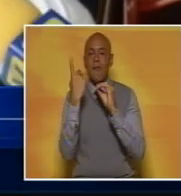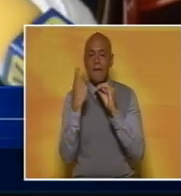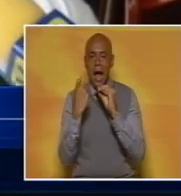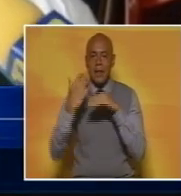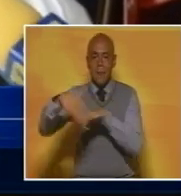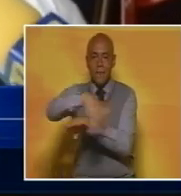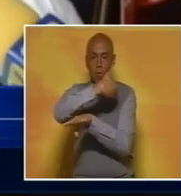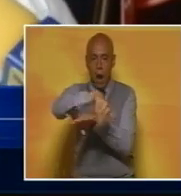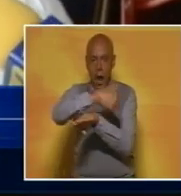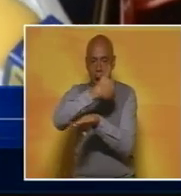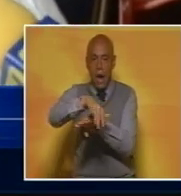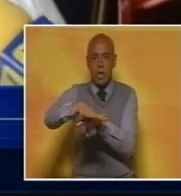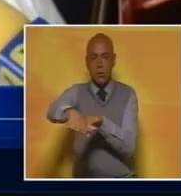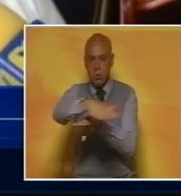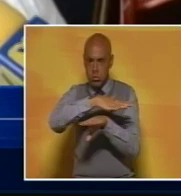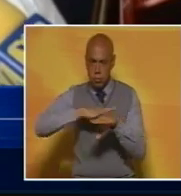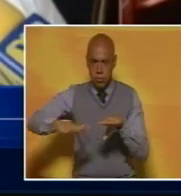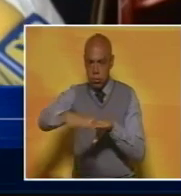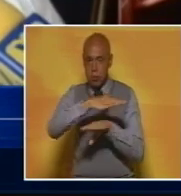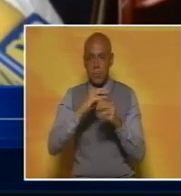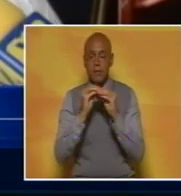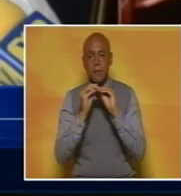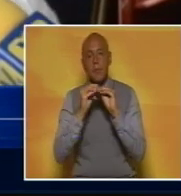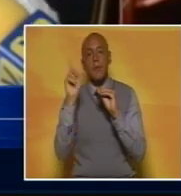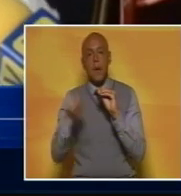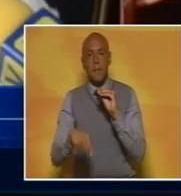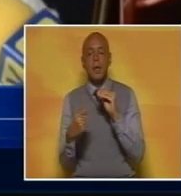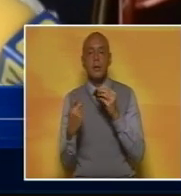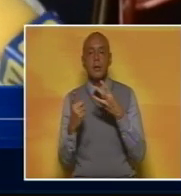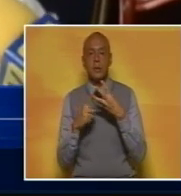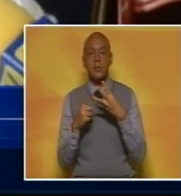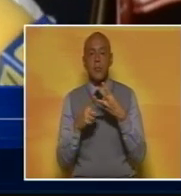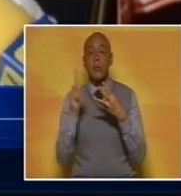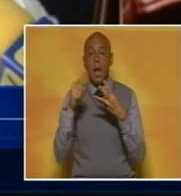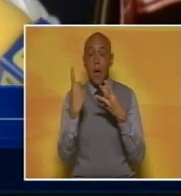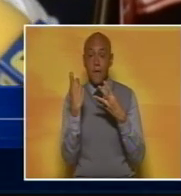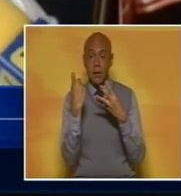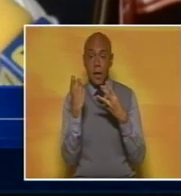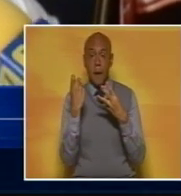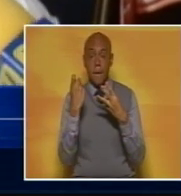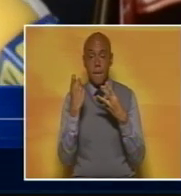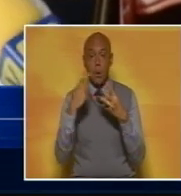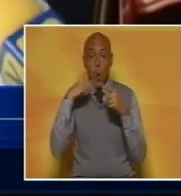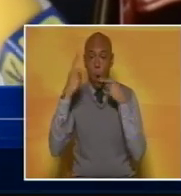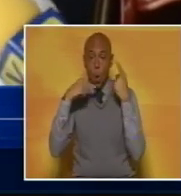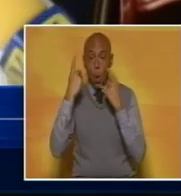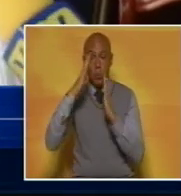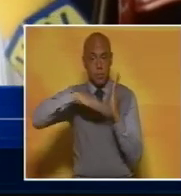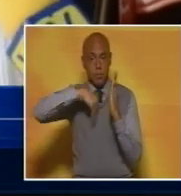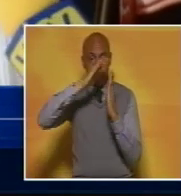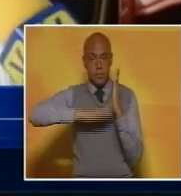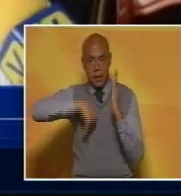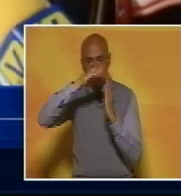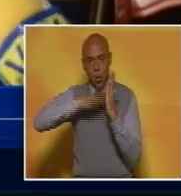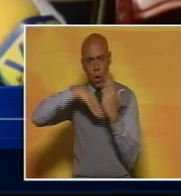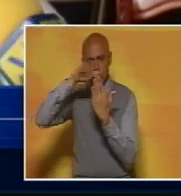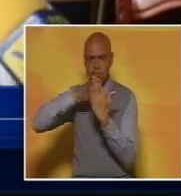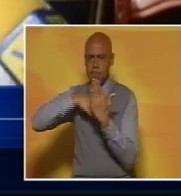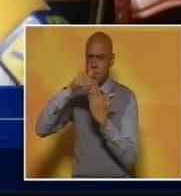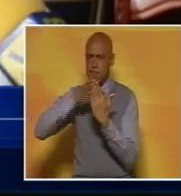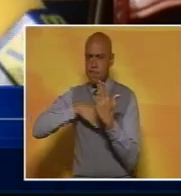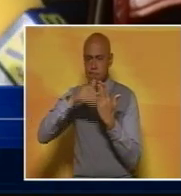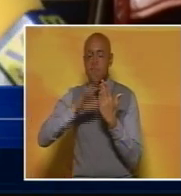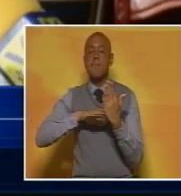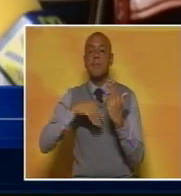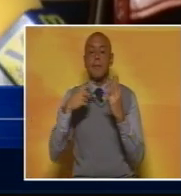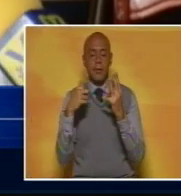externos y estamos realizando todo lo que es ya pintura interna para luego dar paso a lo